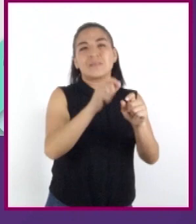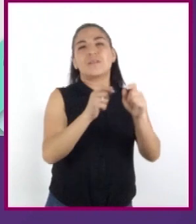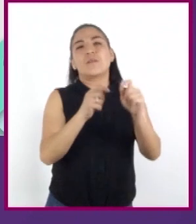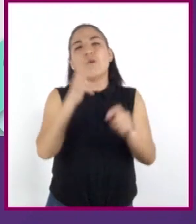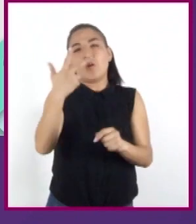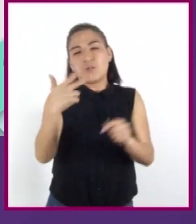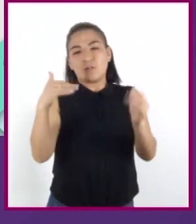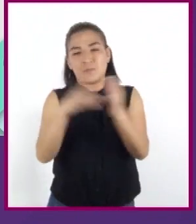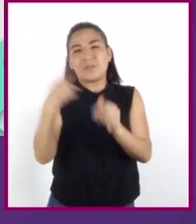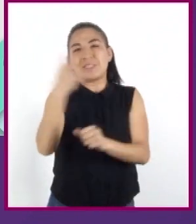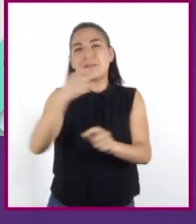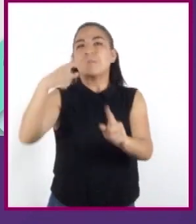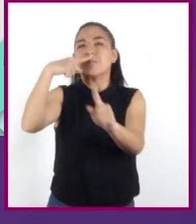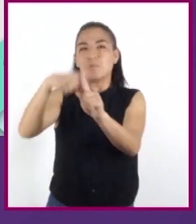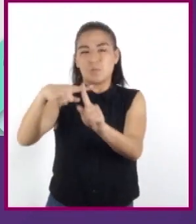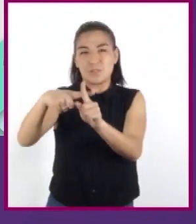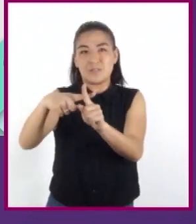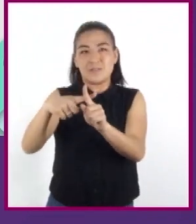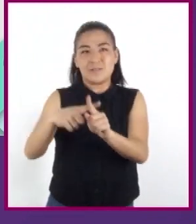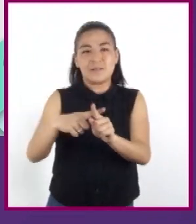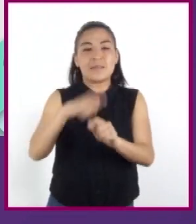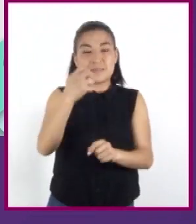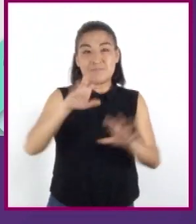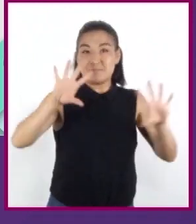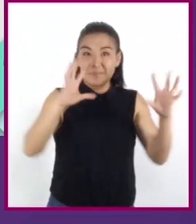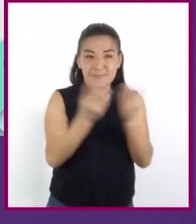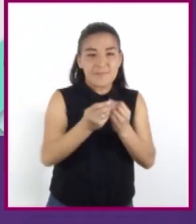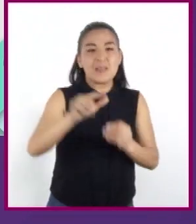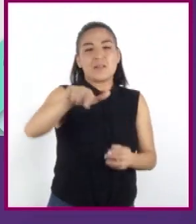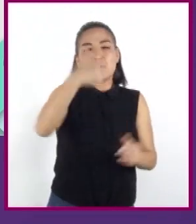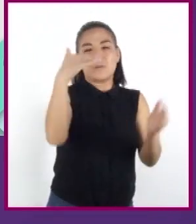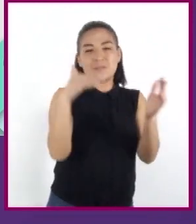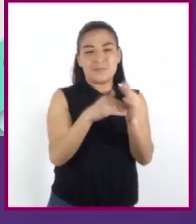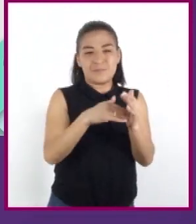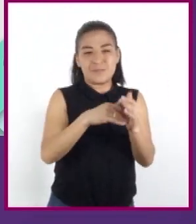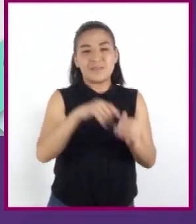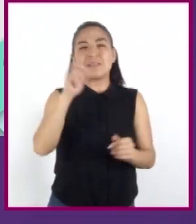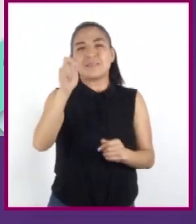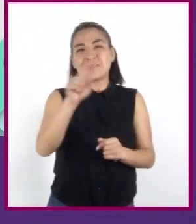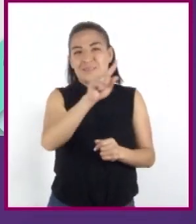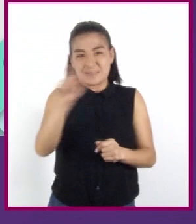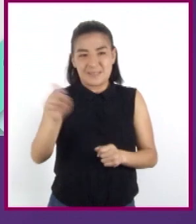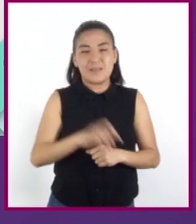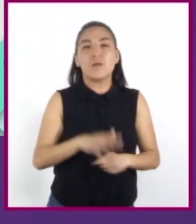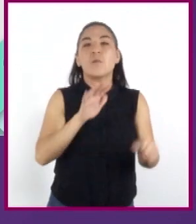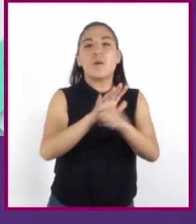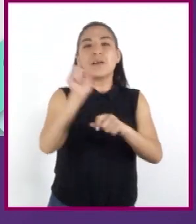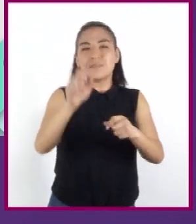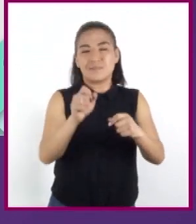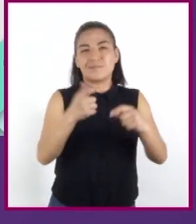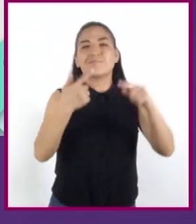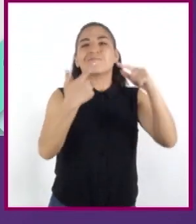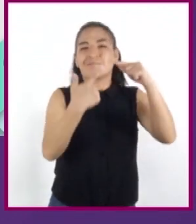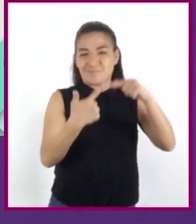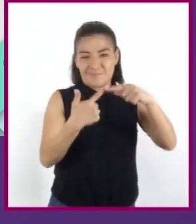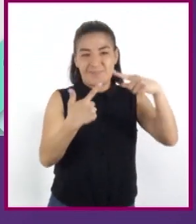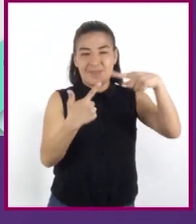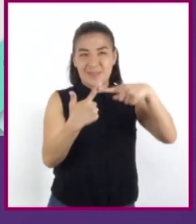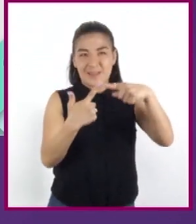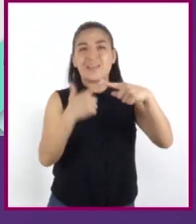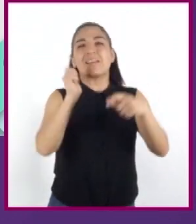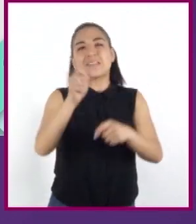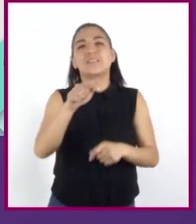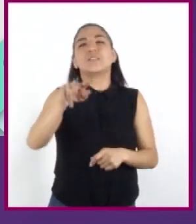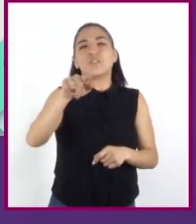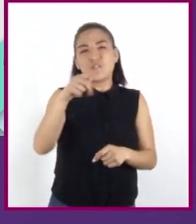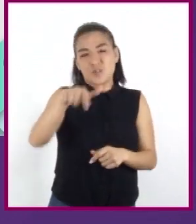El resultado de esta operación es 12100. El paso que sigue es obtener la raíz cuadrada de 12100.